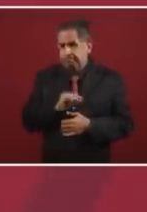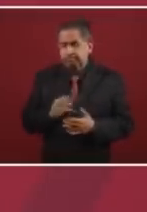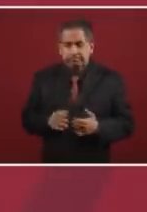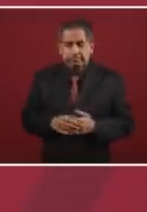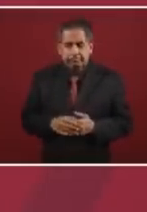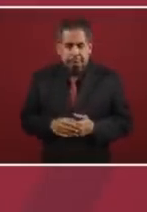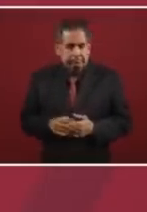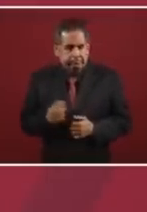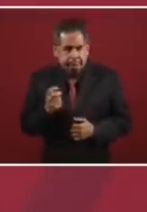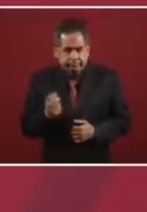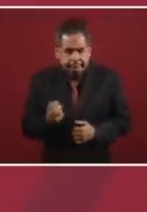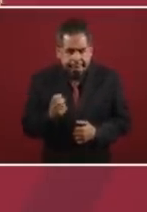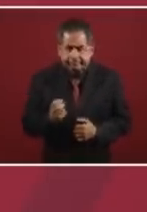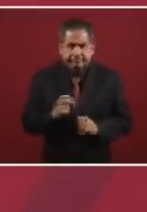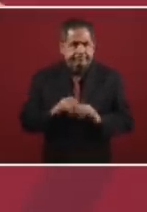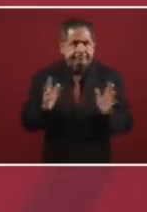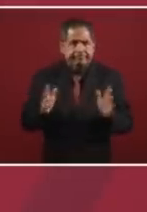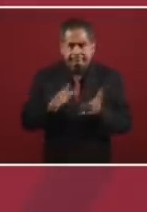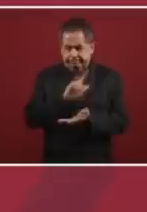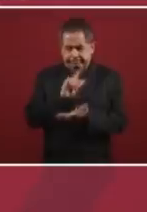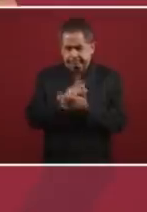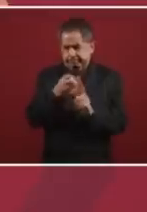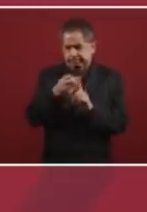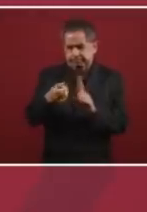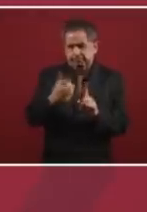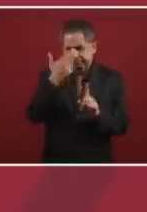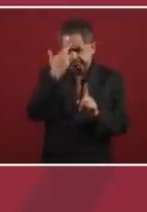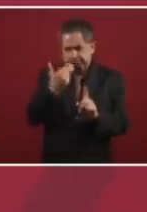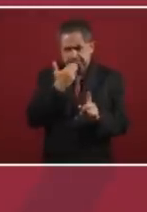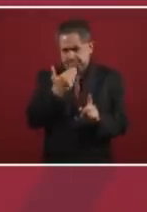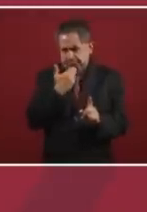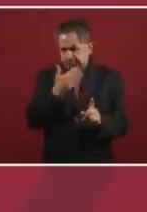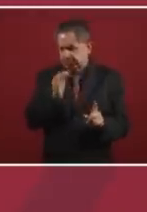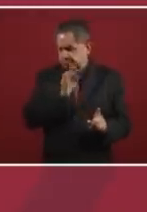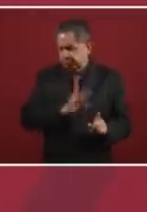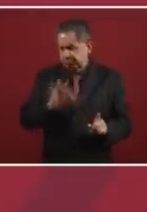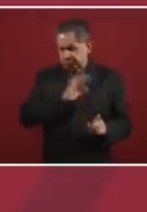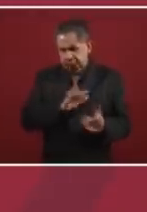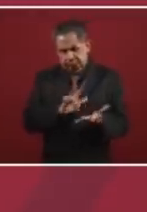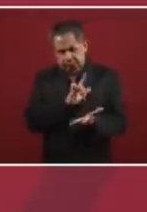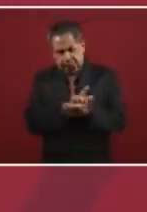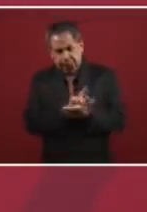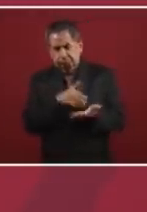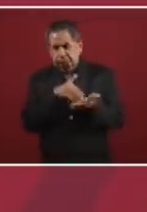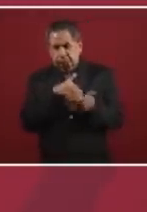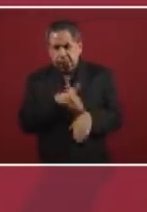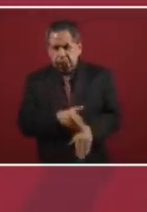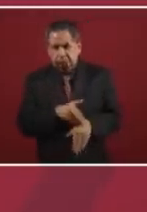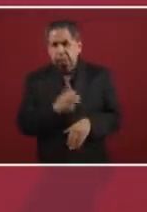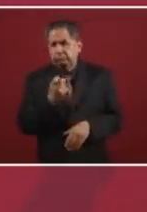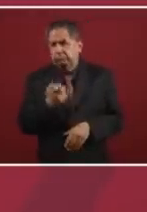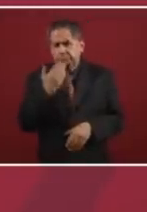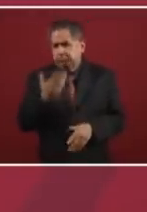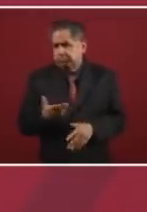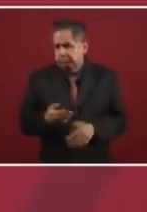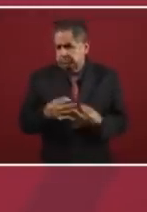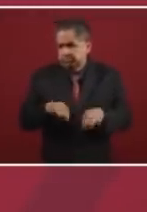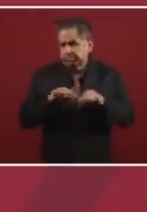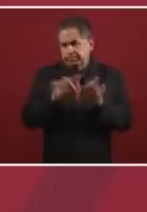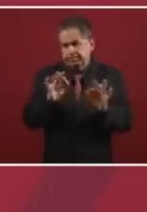esto es legal y es legítimo es algo muy importante